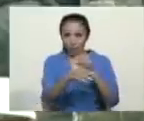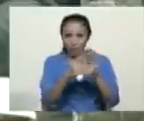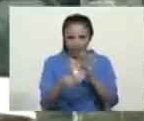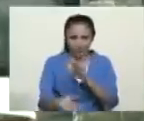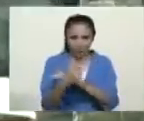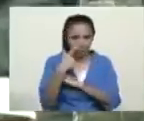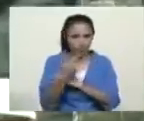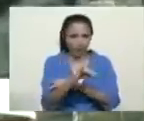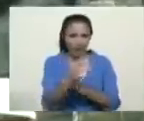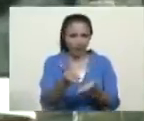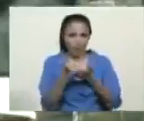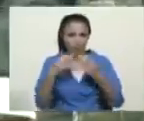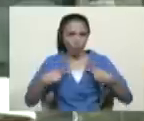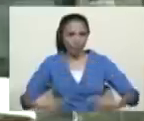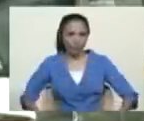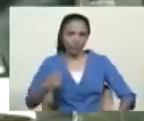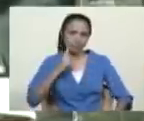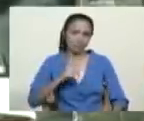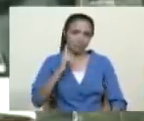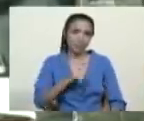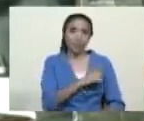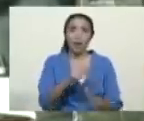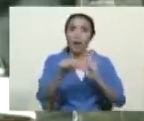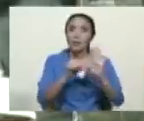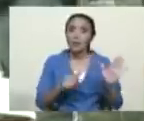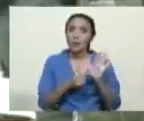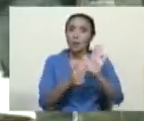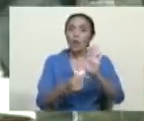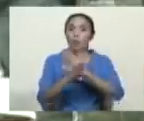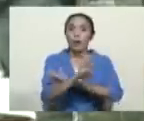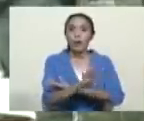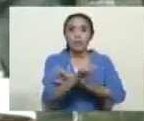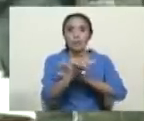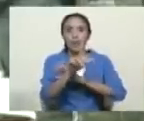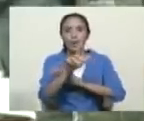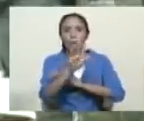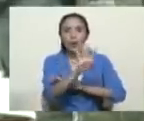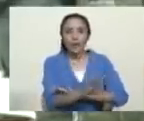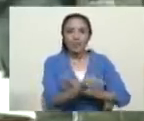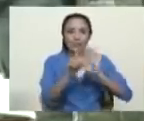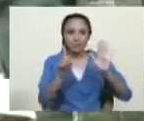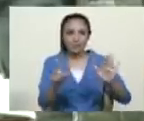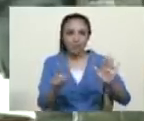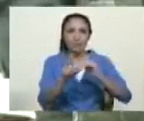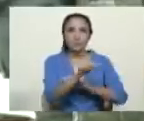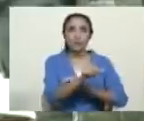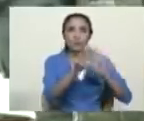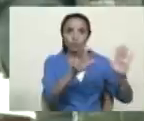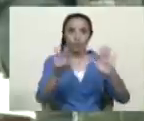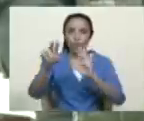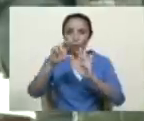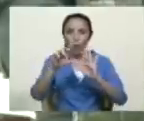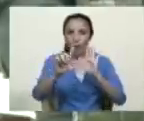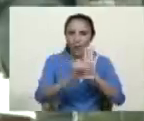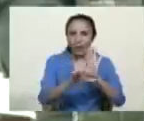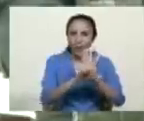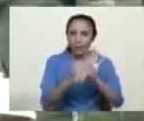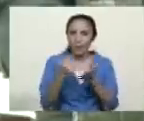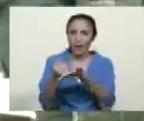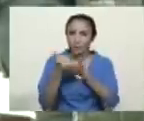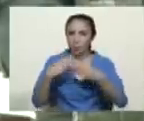modo, entonces vean la resolución 46-182 que establece el marco jurídico para la